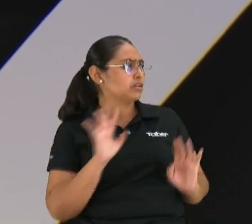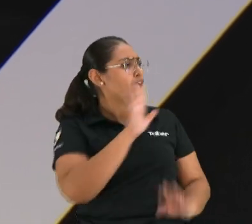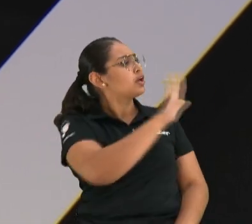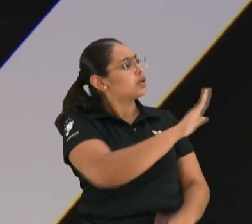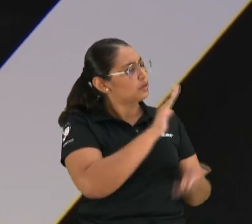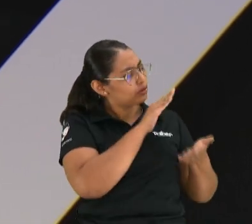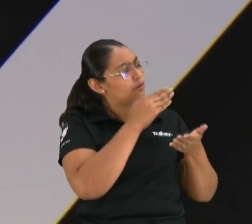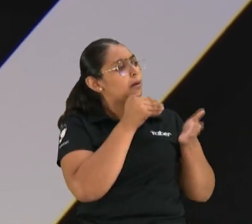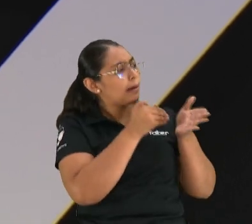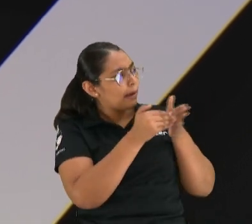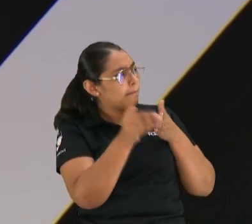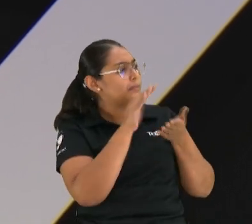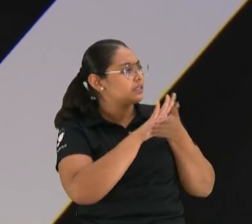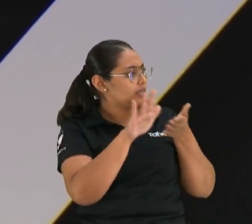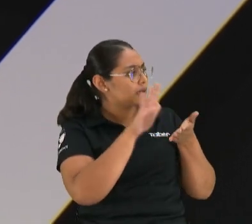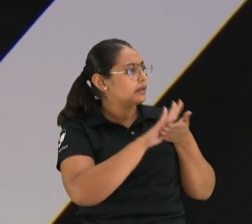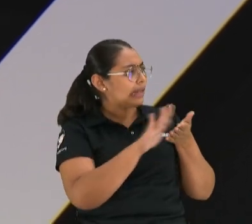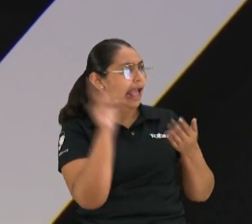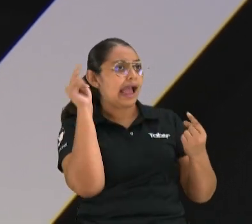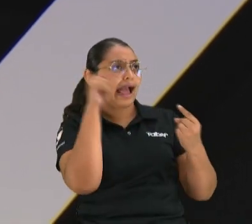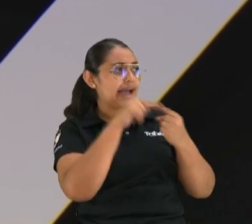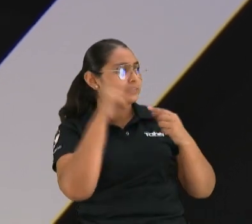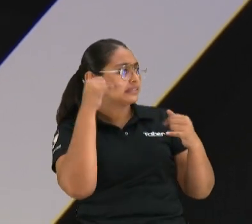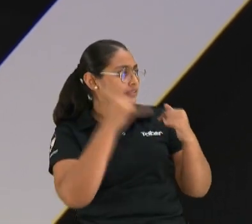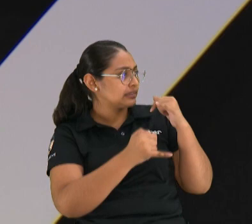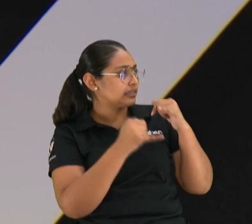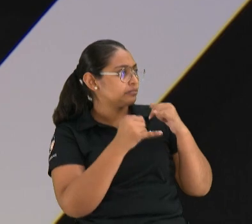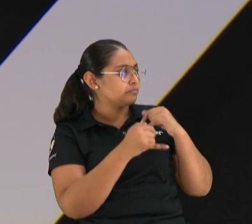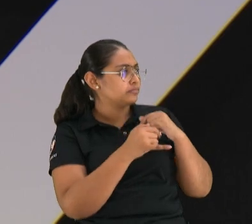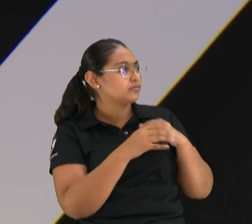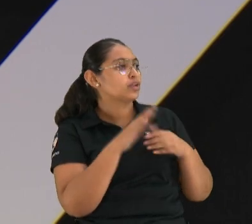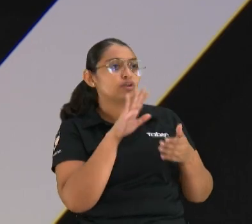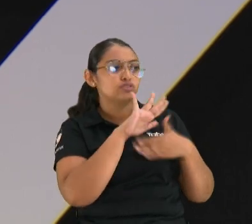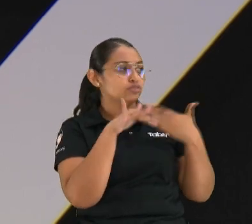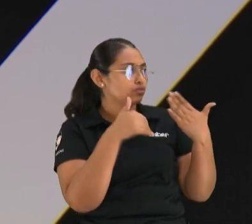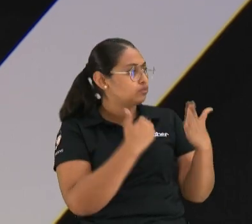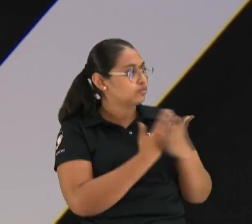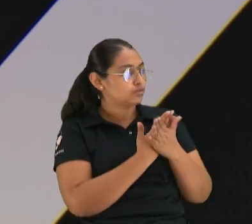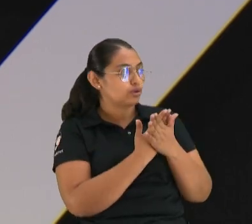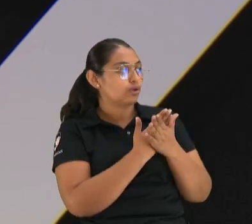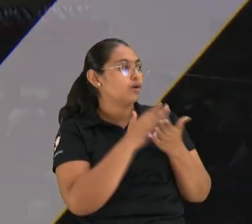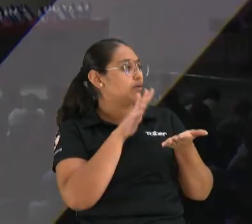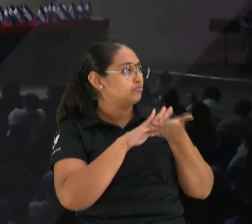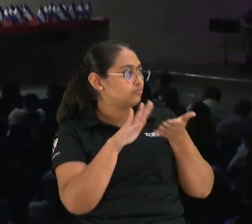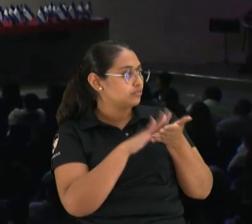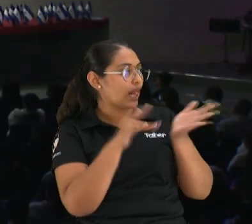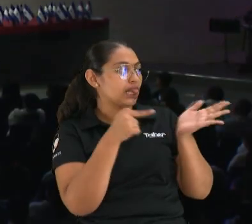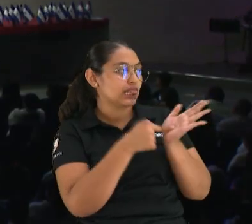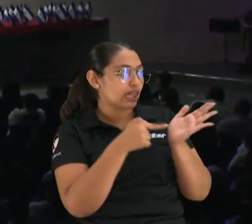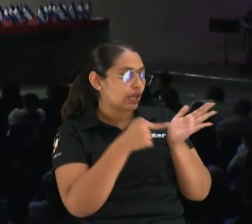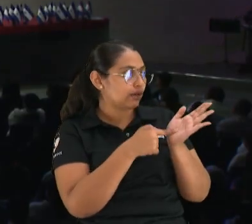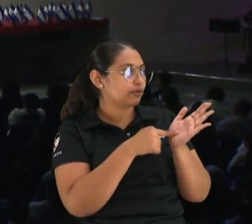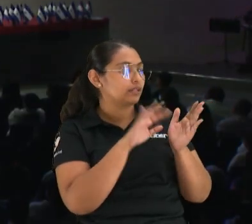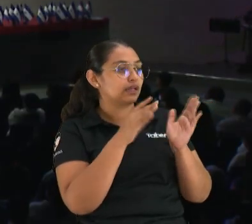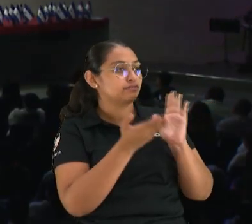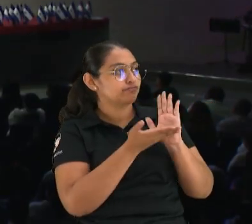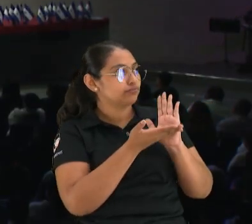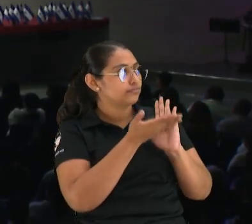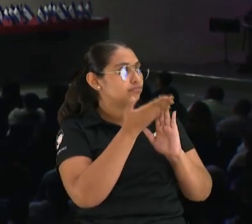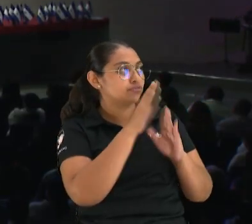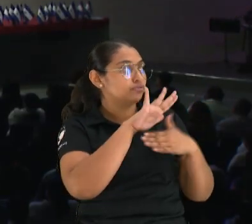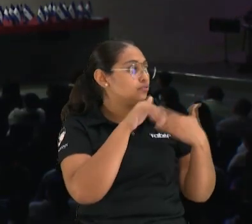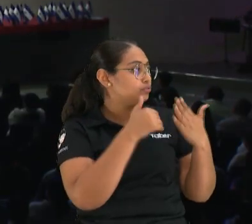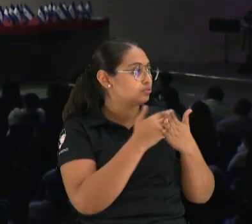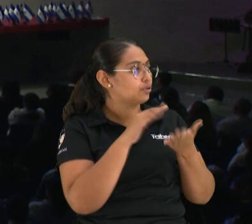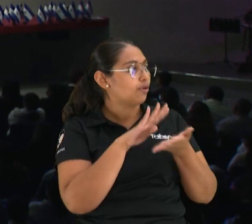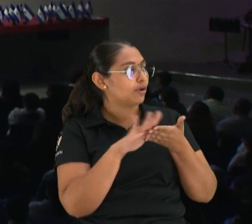comenzar a pagar bodegaje hasta que pagues lo que tienes tarde de la factura los intereses de la cosa que tenías reactives tu seguro pagues